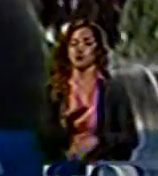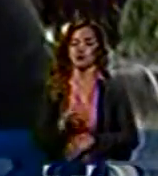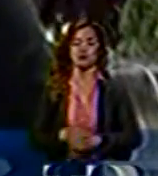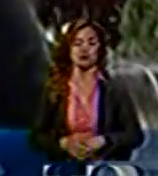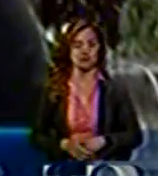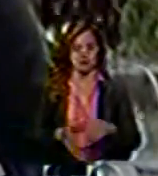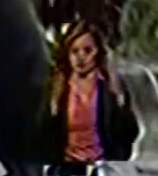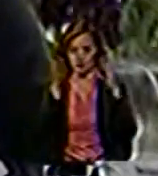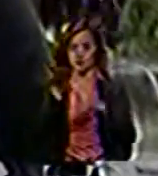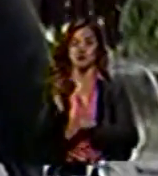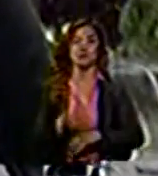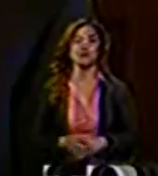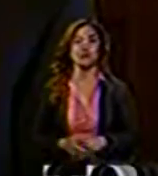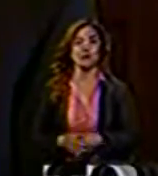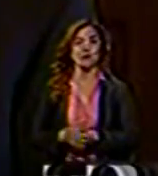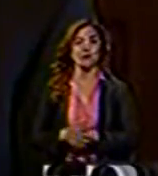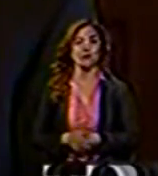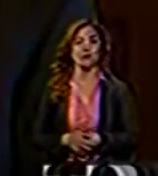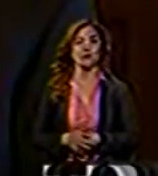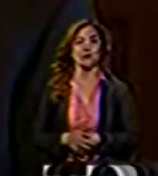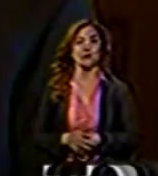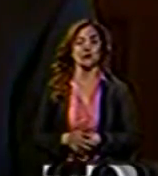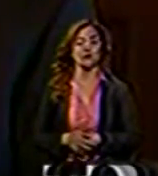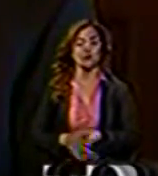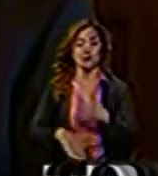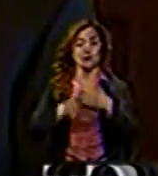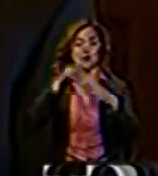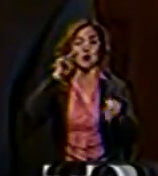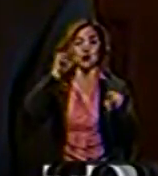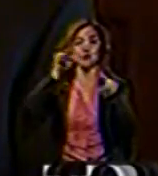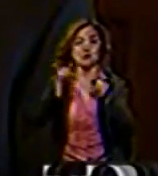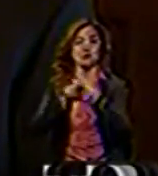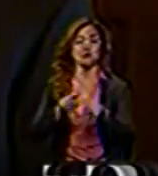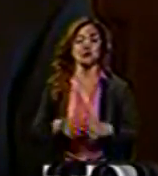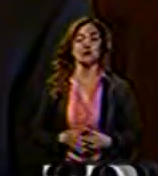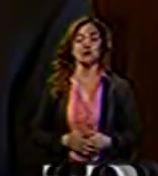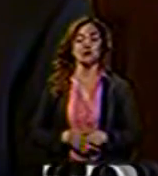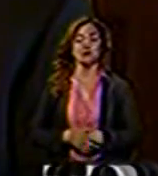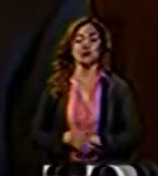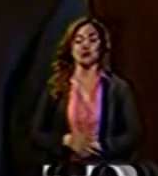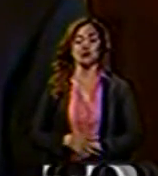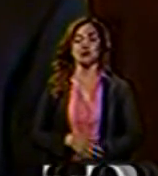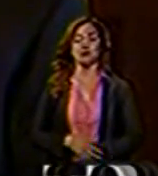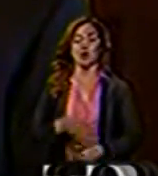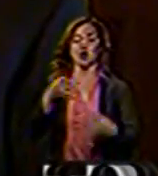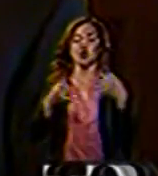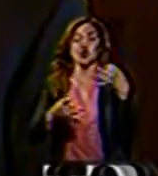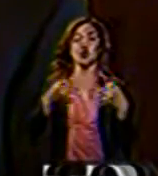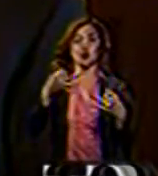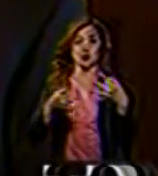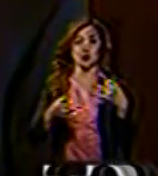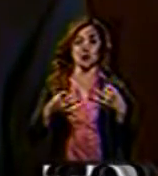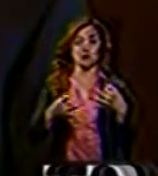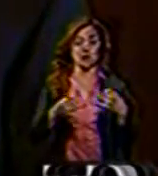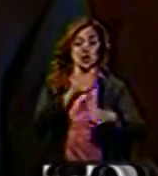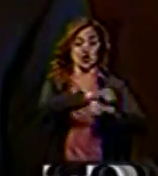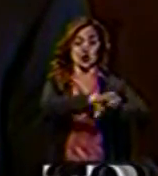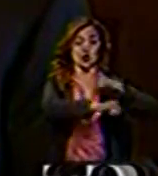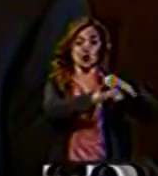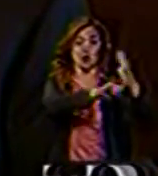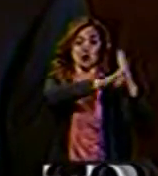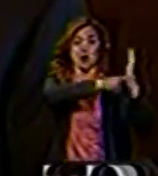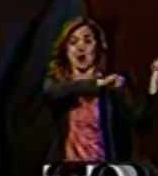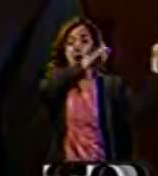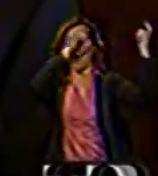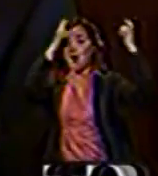Estado. Escuchemos sus palabras. Estamos de acuerdo en crear el Tribunal de Cuentas, que por